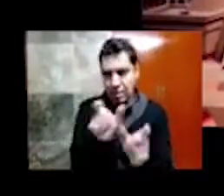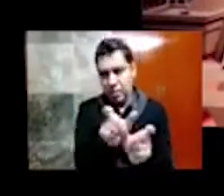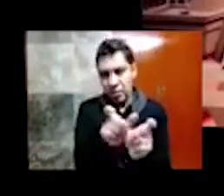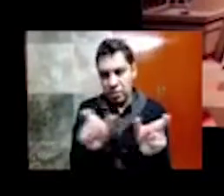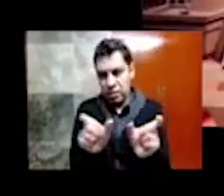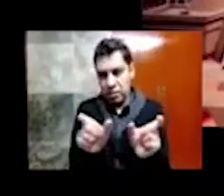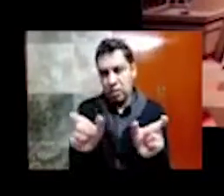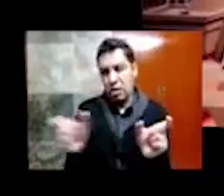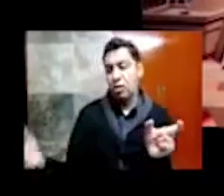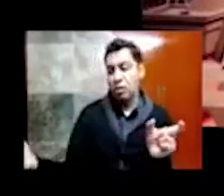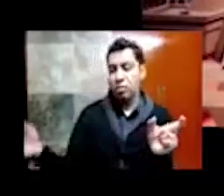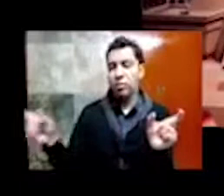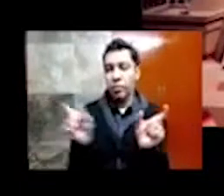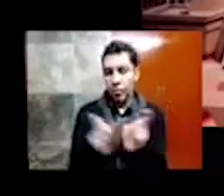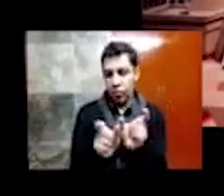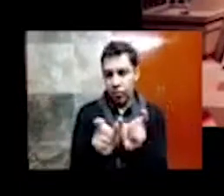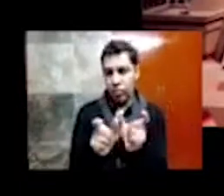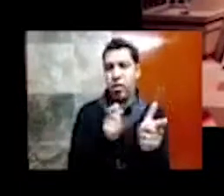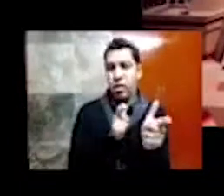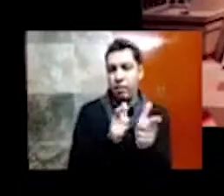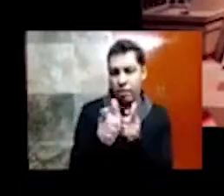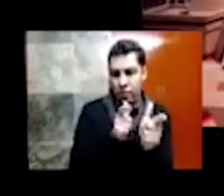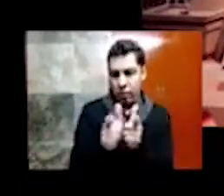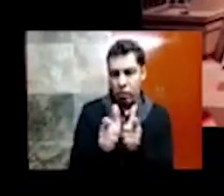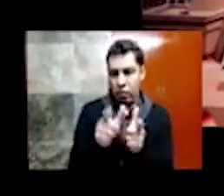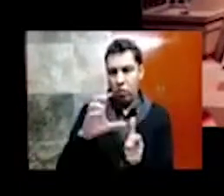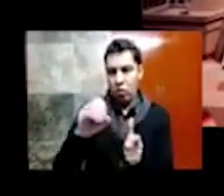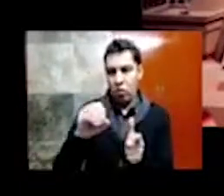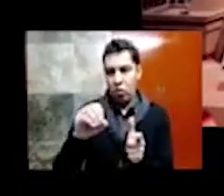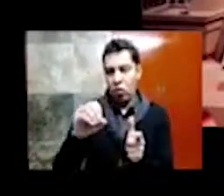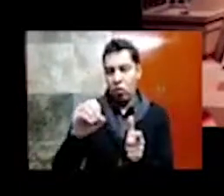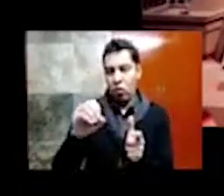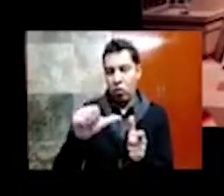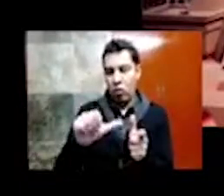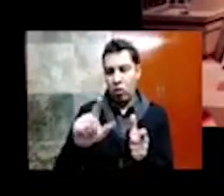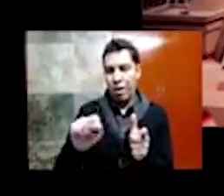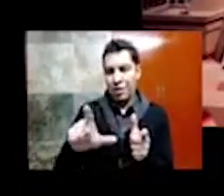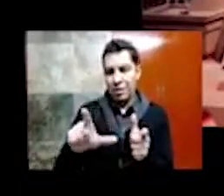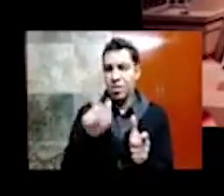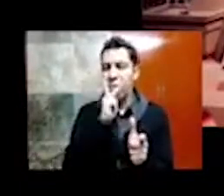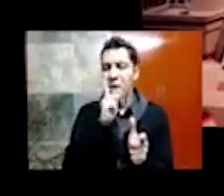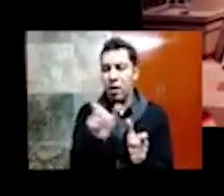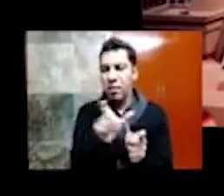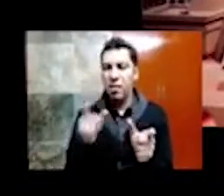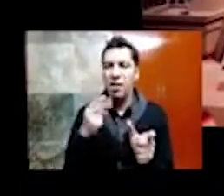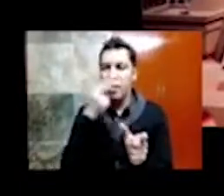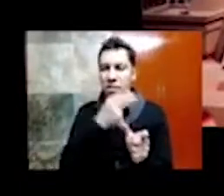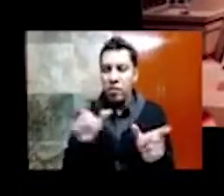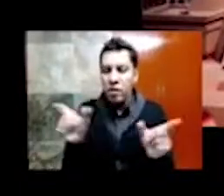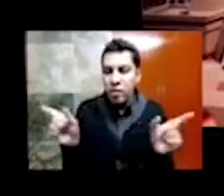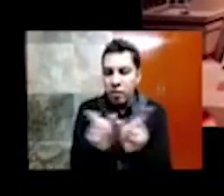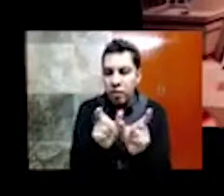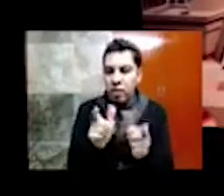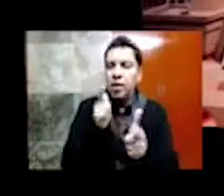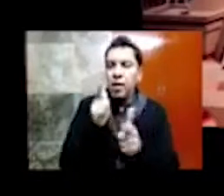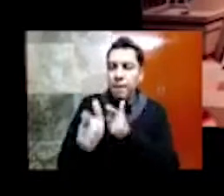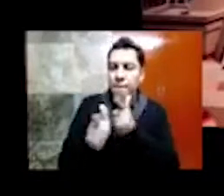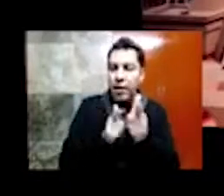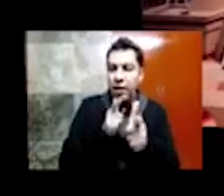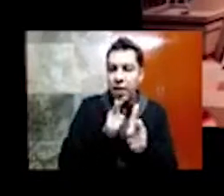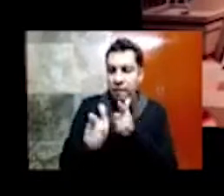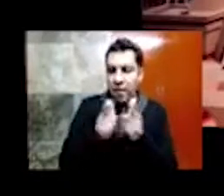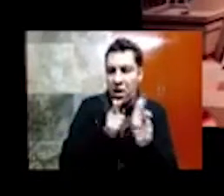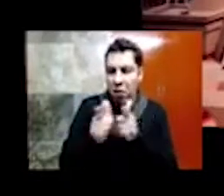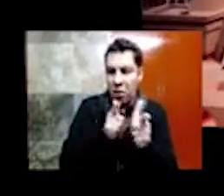cuate, gemelo, y que se refiere más que a una persona o a un prodigio, se refiere a Venus en